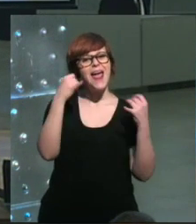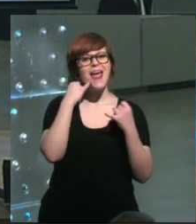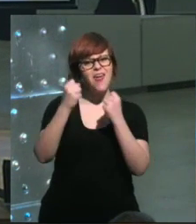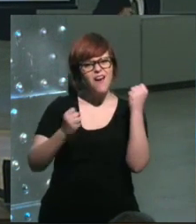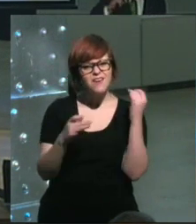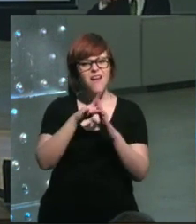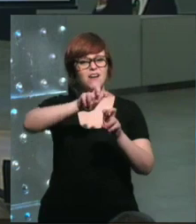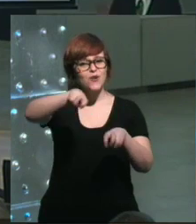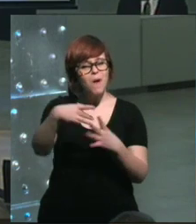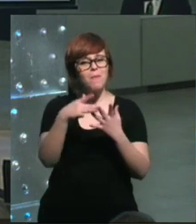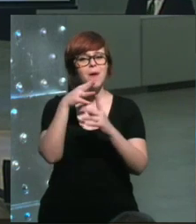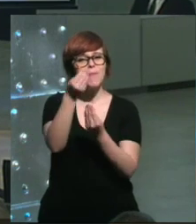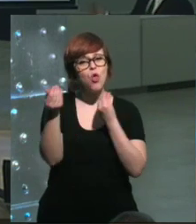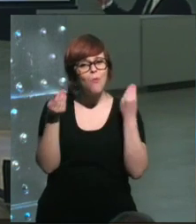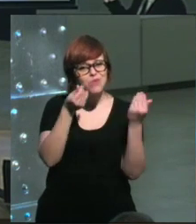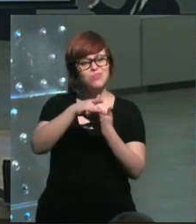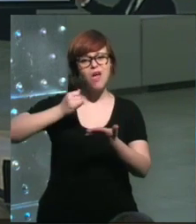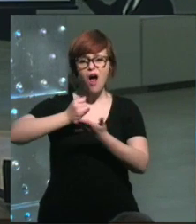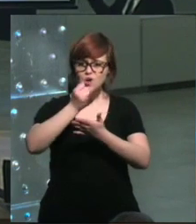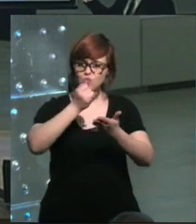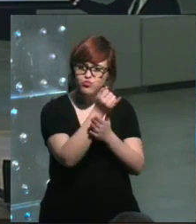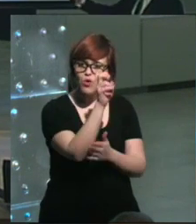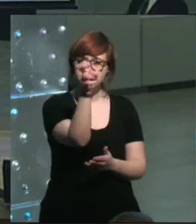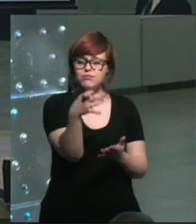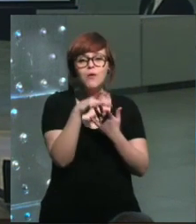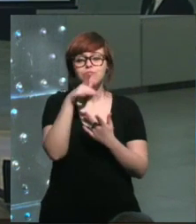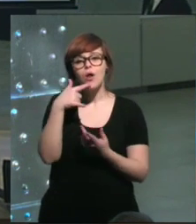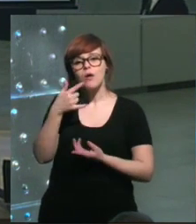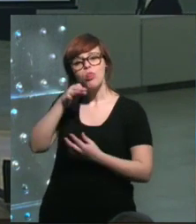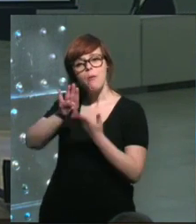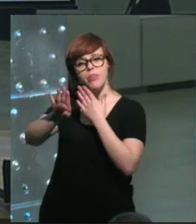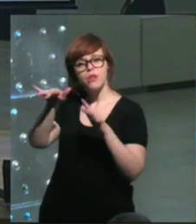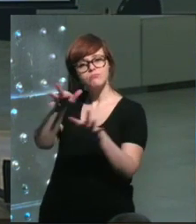medio ambiente, sobre la agricultura, porque era lo que le preocupaba a él.